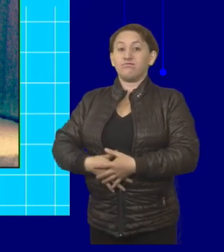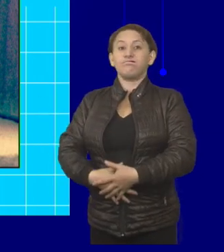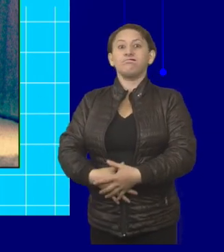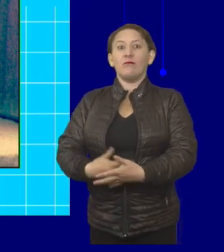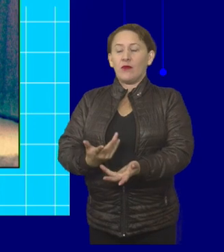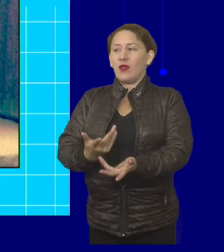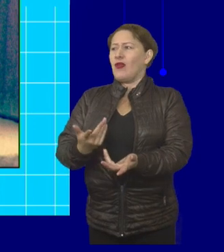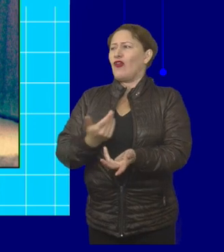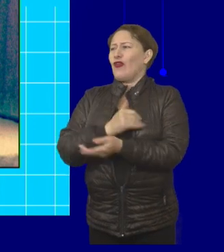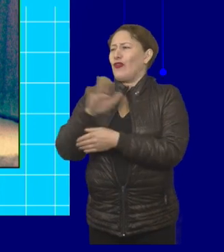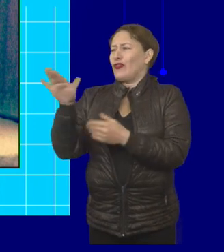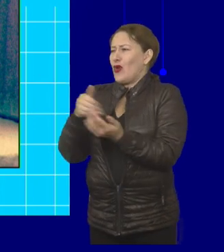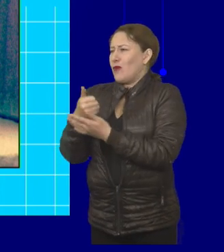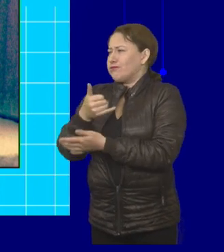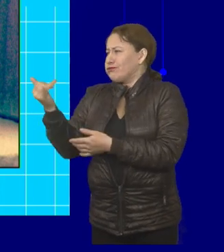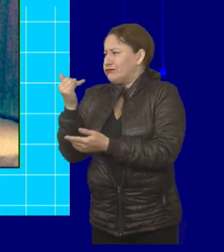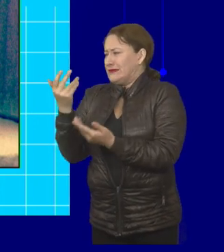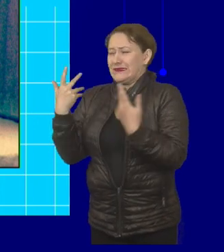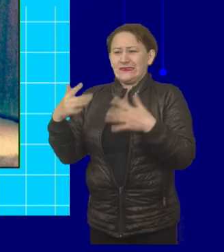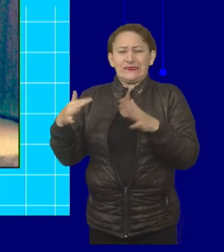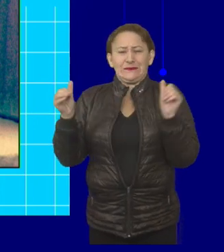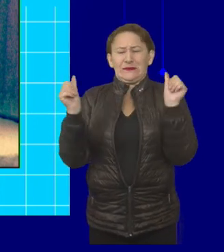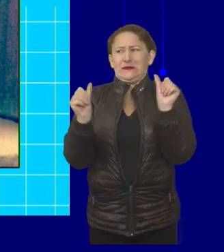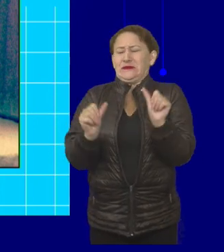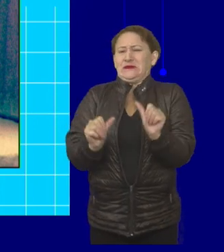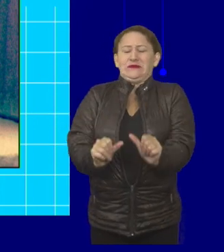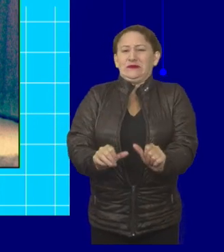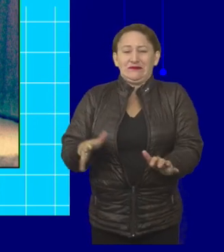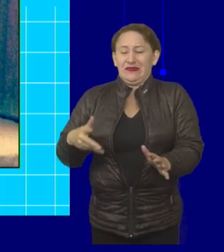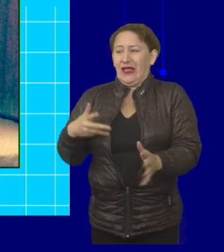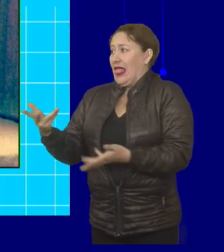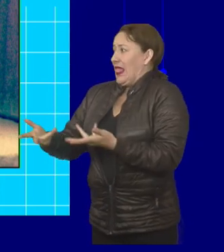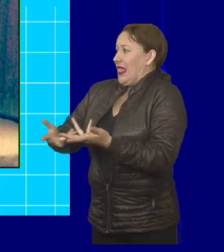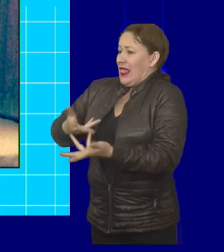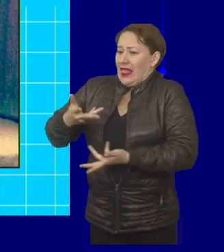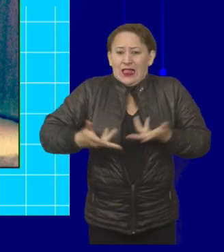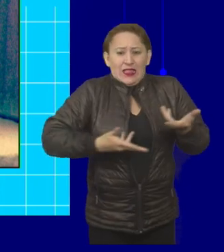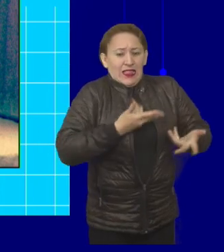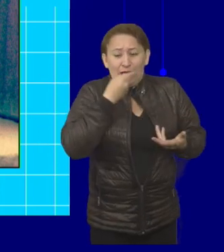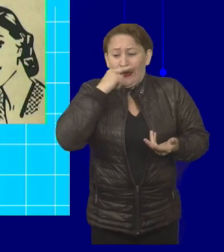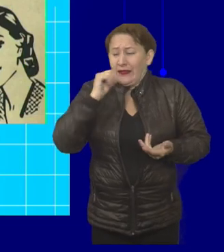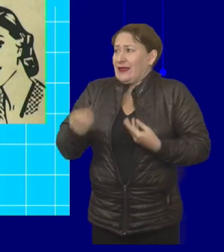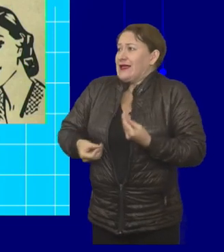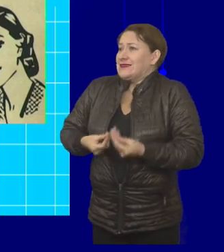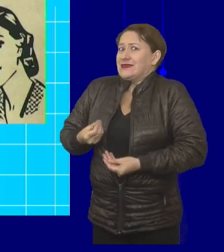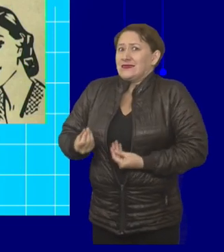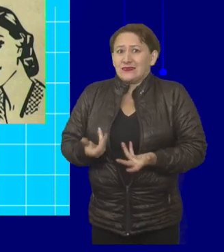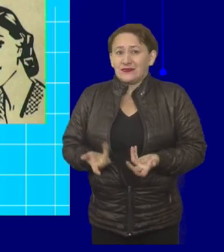vientre y todo estaba empezando muy mal, dos adolescentes que no sabían qué hacer con una niña.